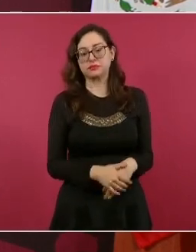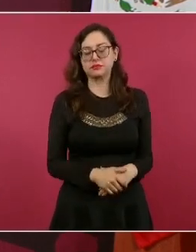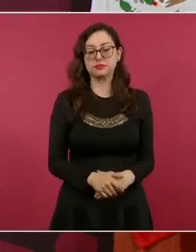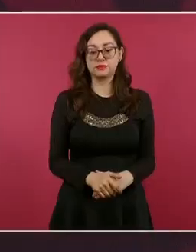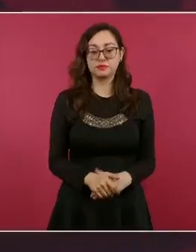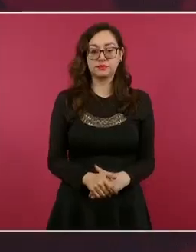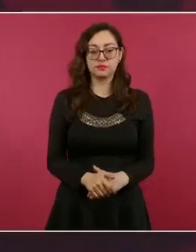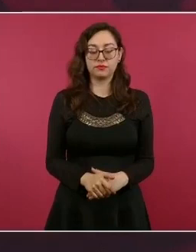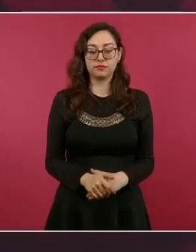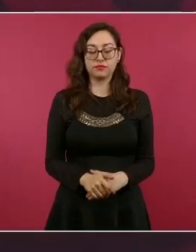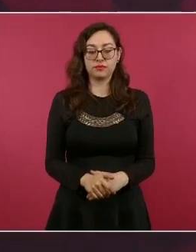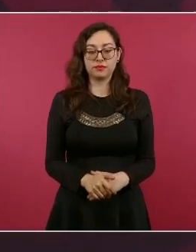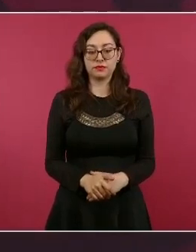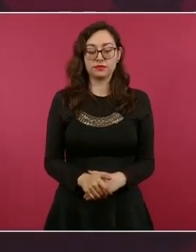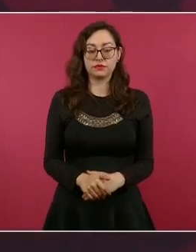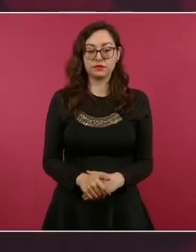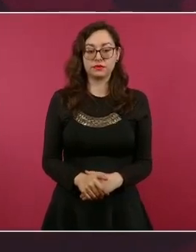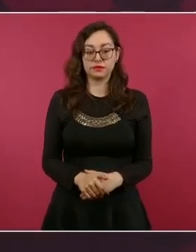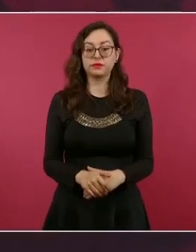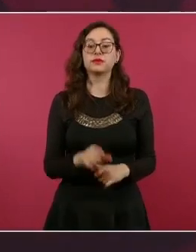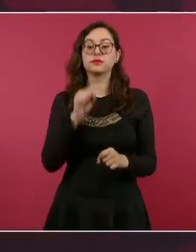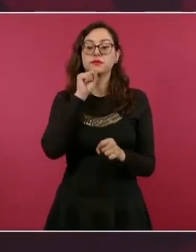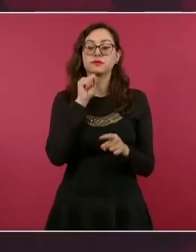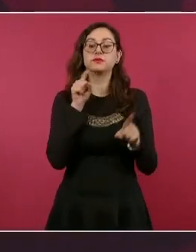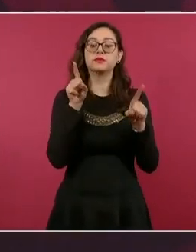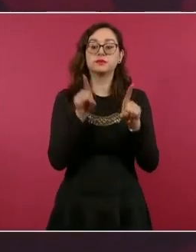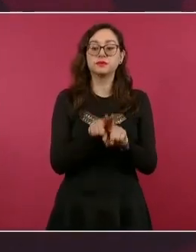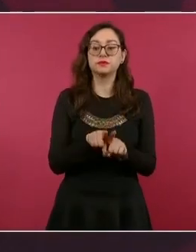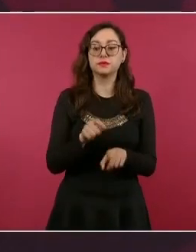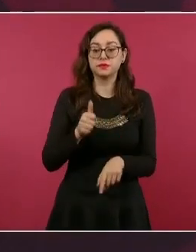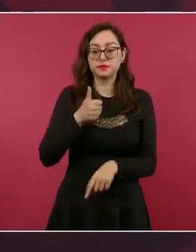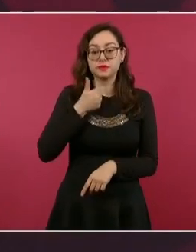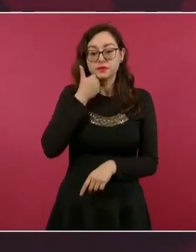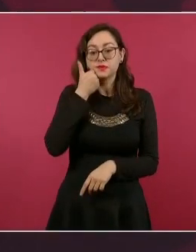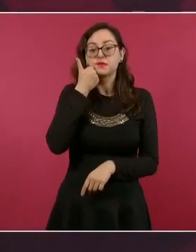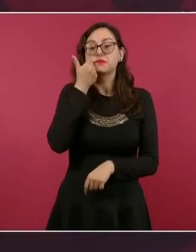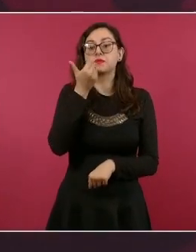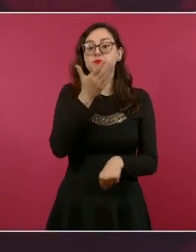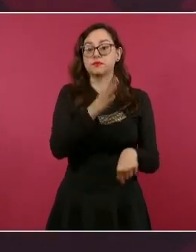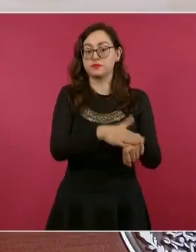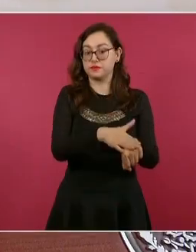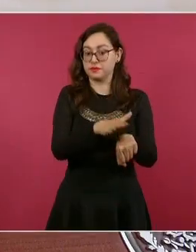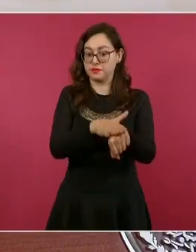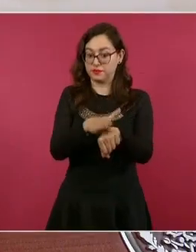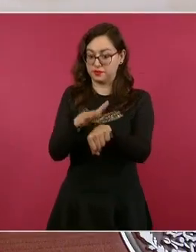aprovechar para hacer un llamado a